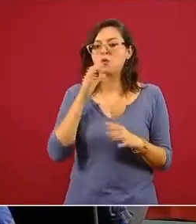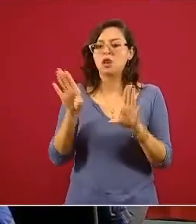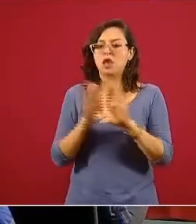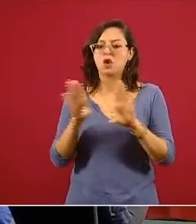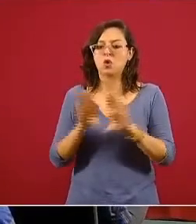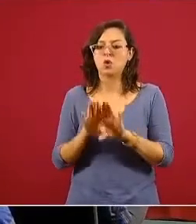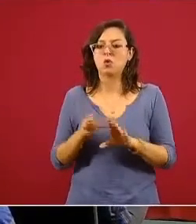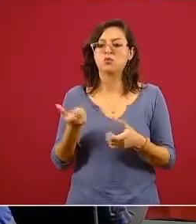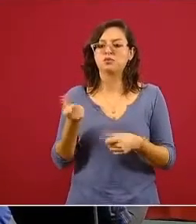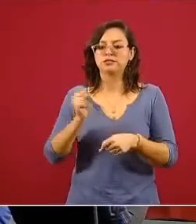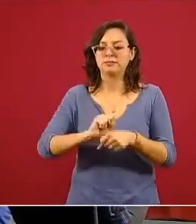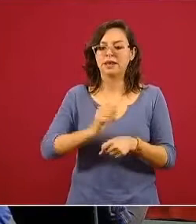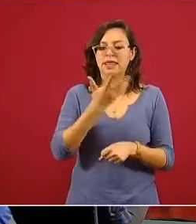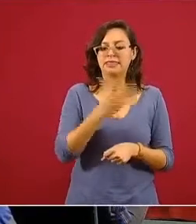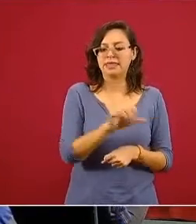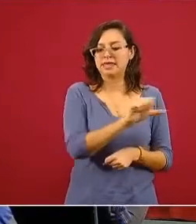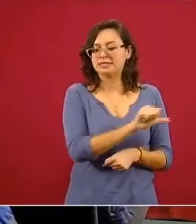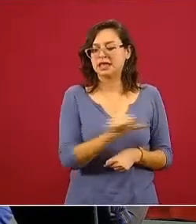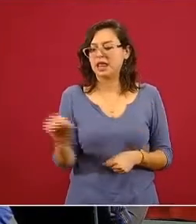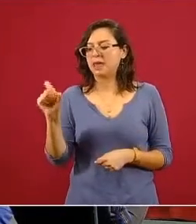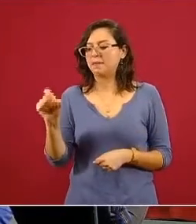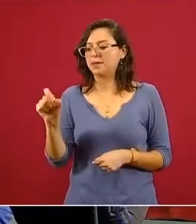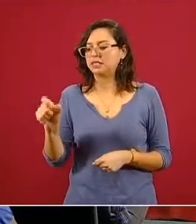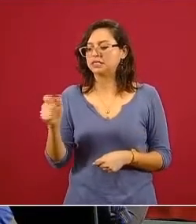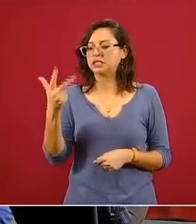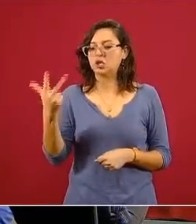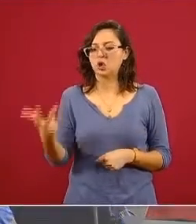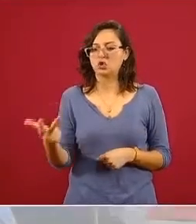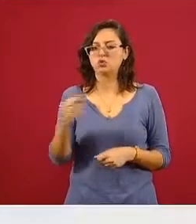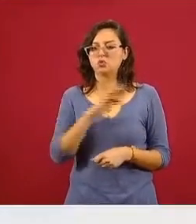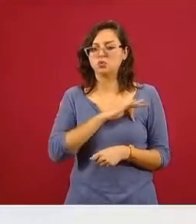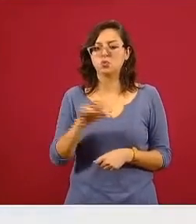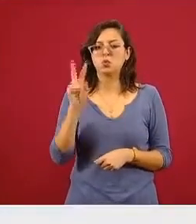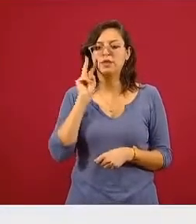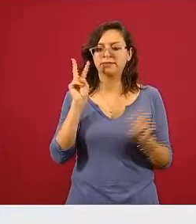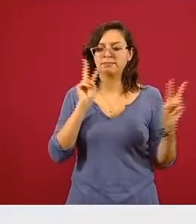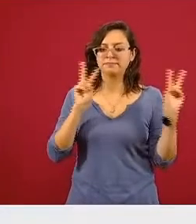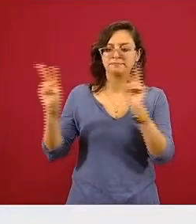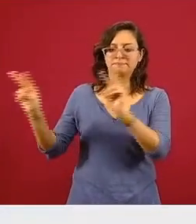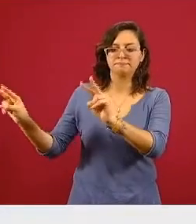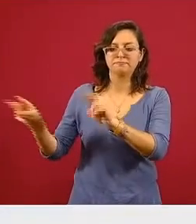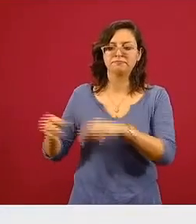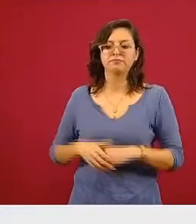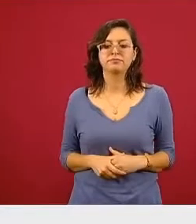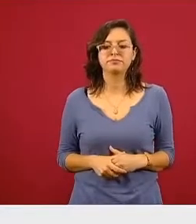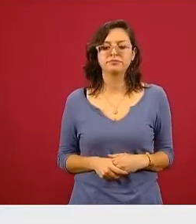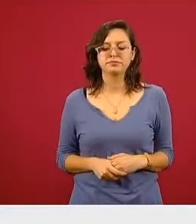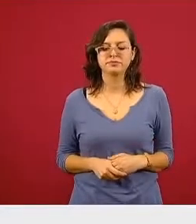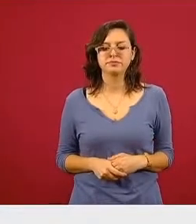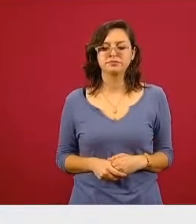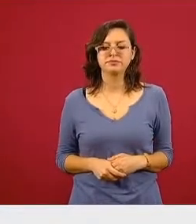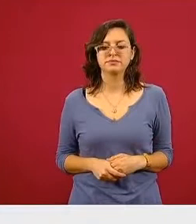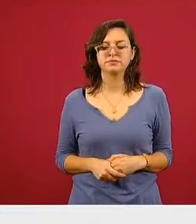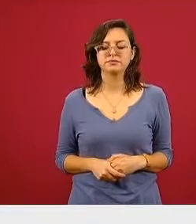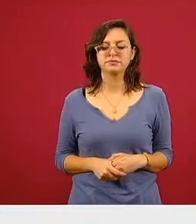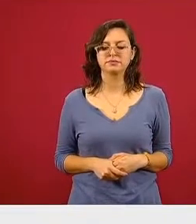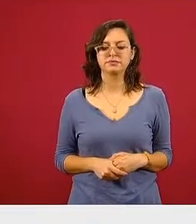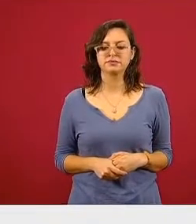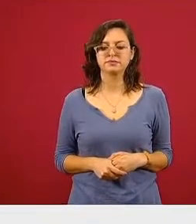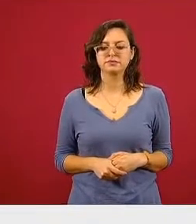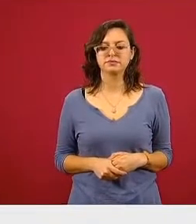10, en Saltillo precisamente, luego continúa Saltillo, algunos municipios en el centro